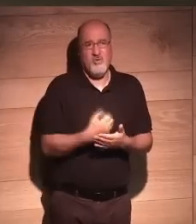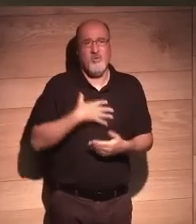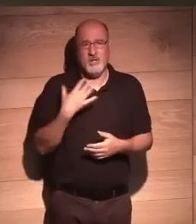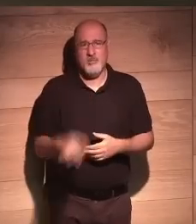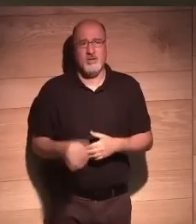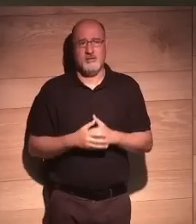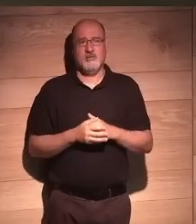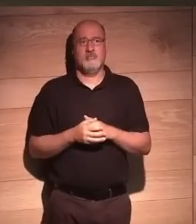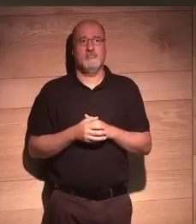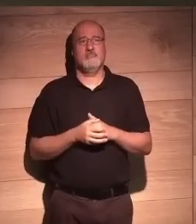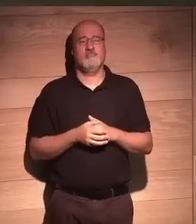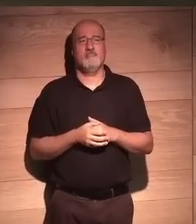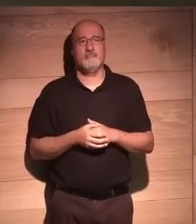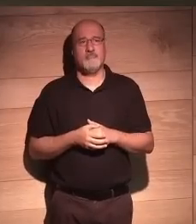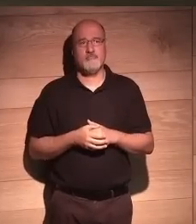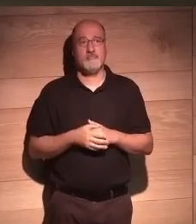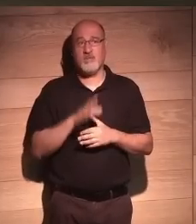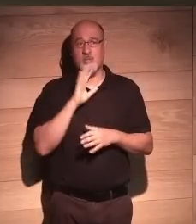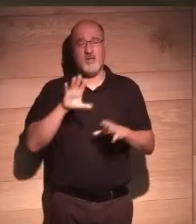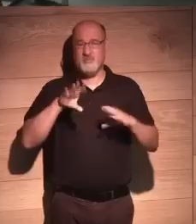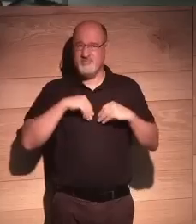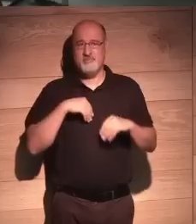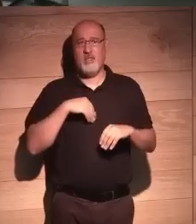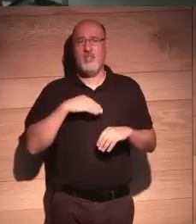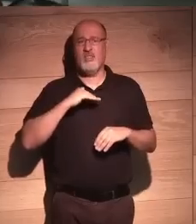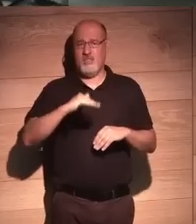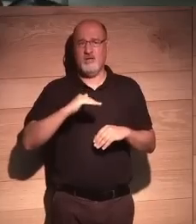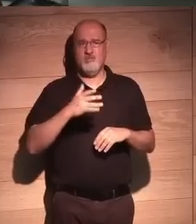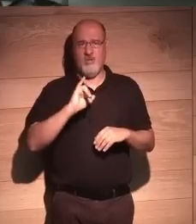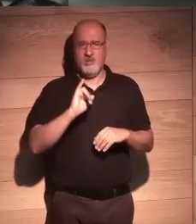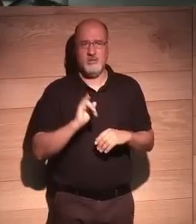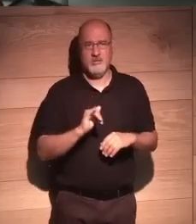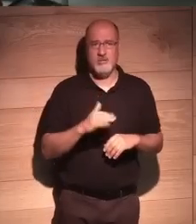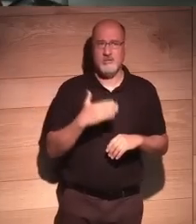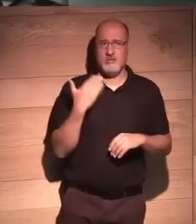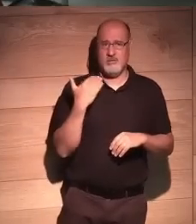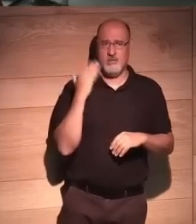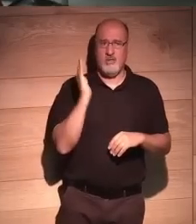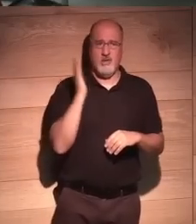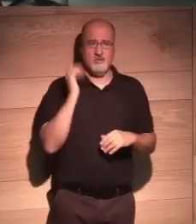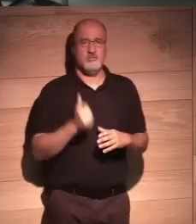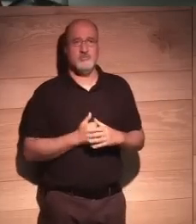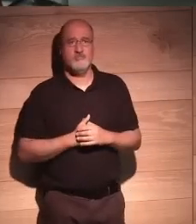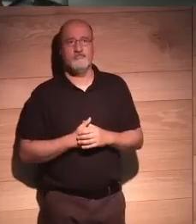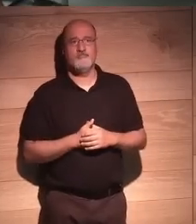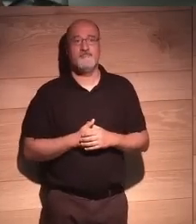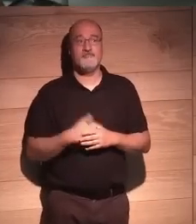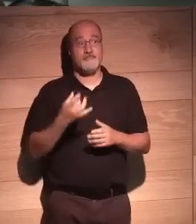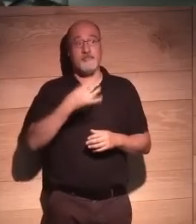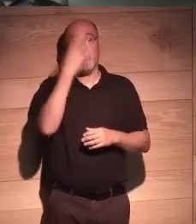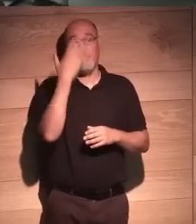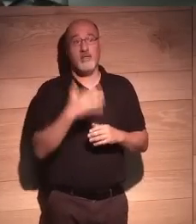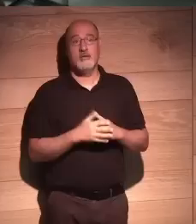para educar, pero por desgracia hace muchísimo daño. O sea, y bueno, Yo no es muy sé, largo. Andrés, es verdad, yo creo que un poco la idea